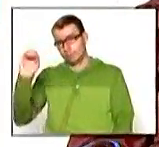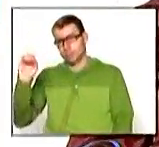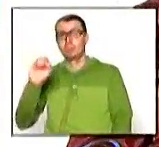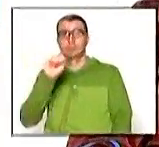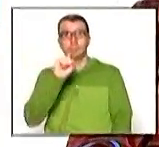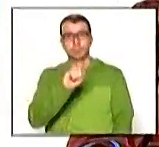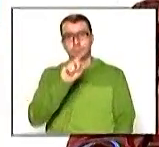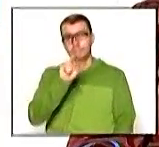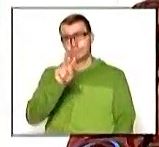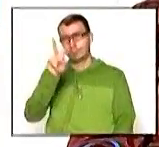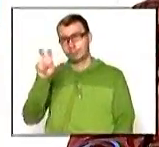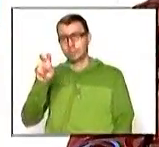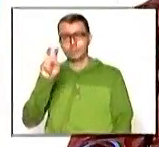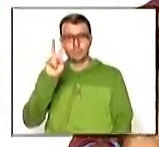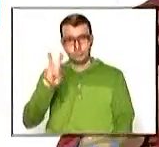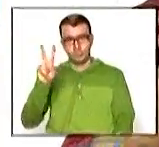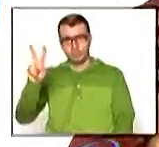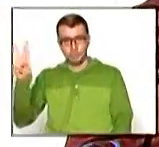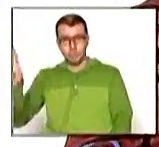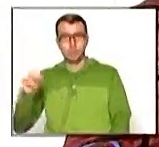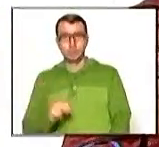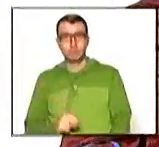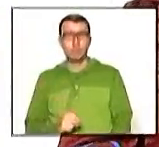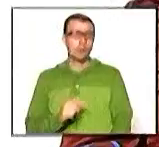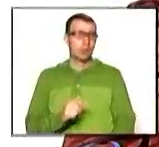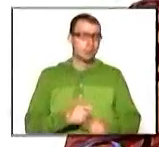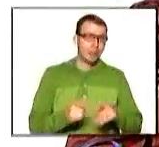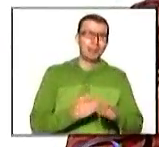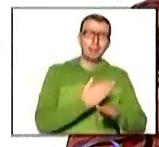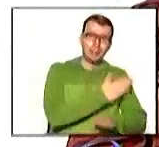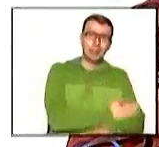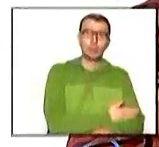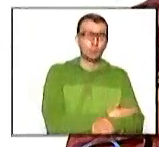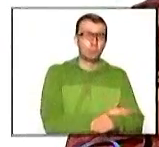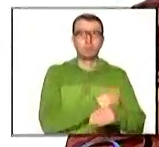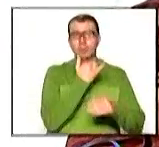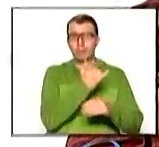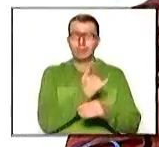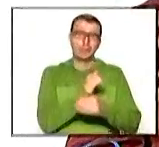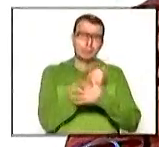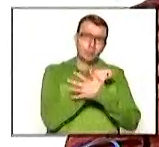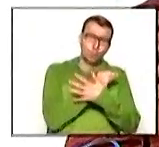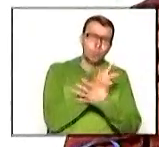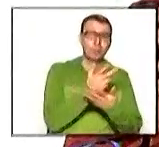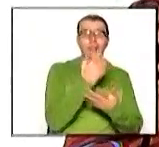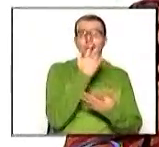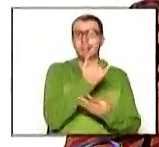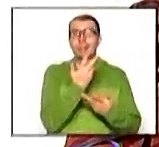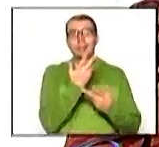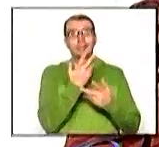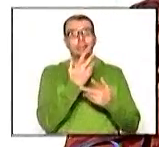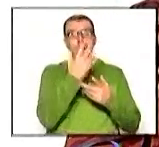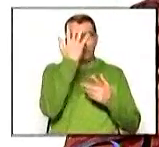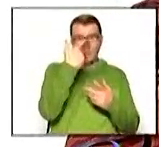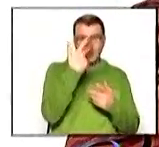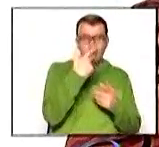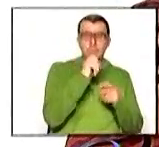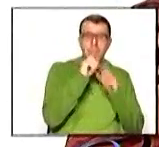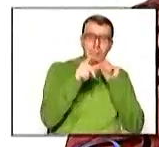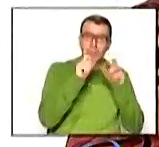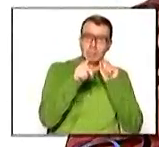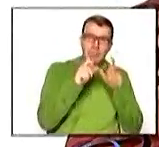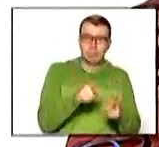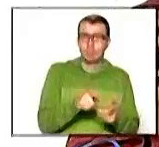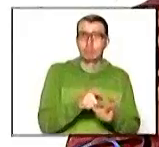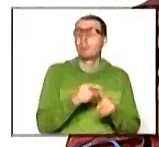Twitter y el correo electrónico a un lado porque la semana anterior hicimos mucho énfasis en estas comunicaciones. Hoy queremos escucharles a